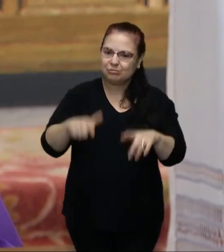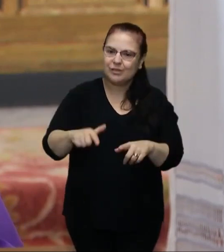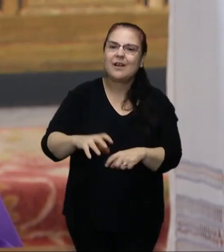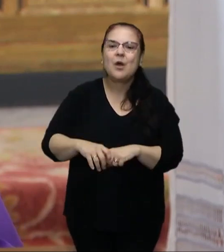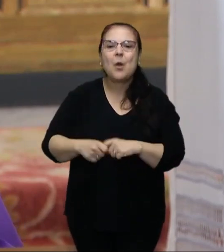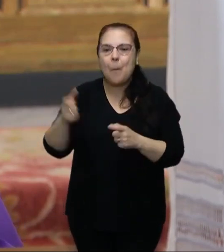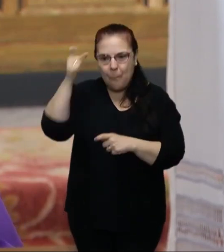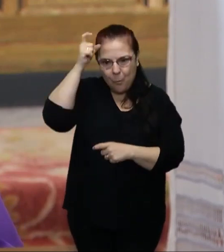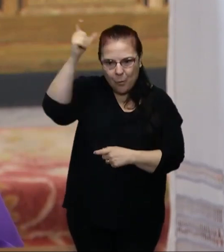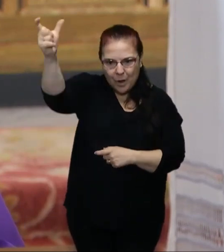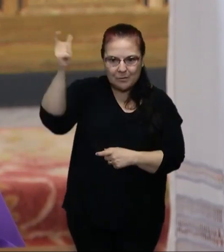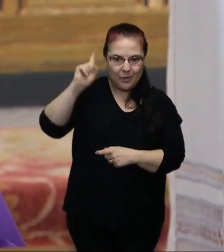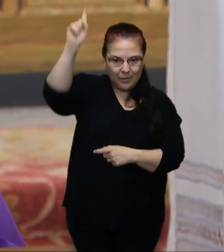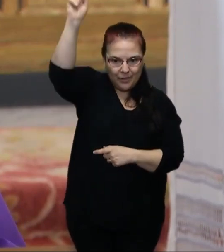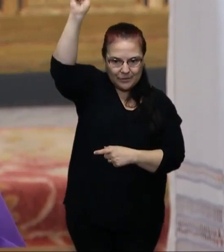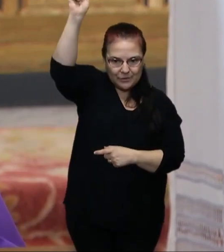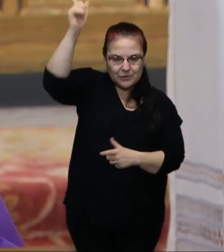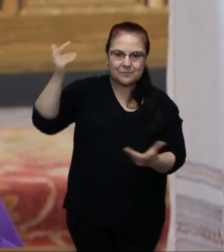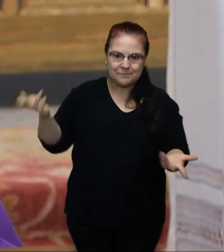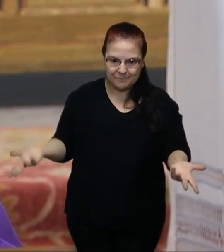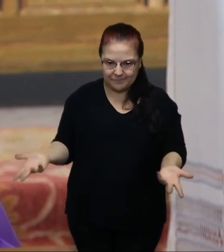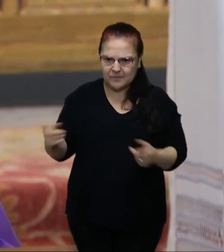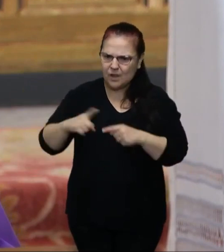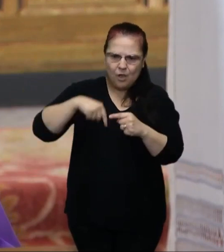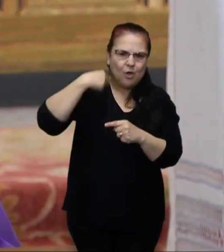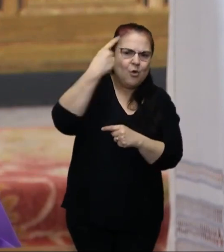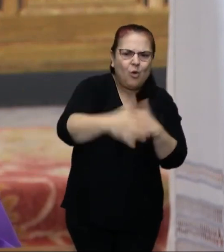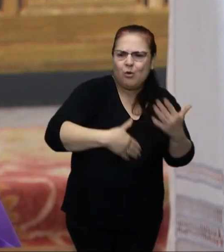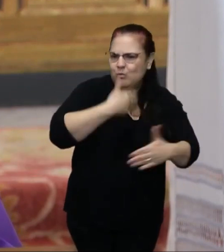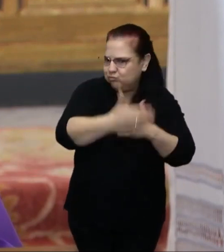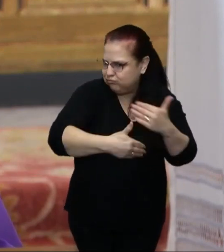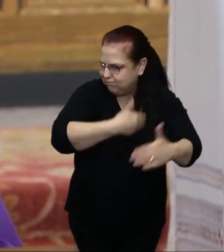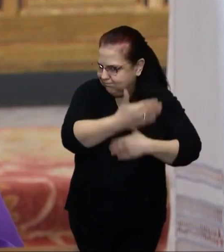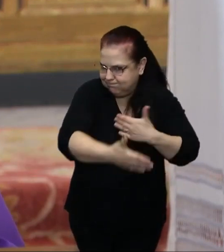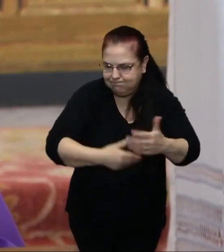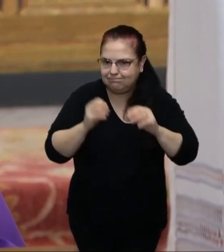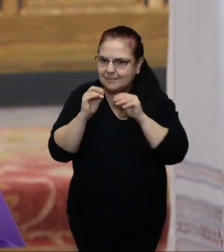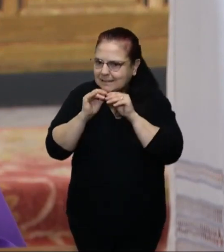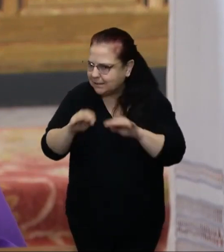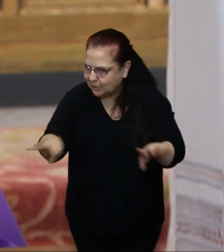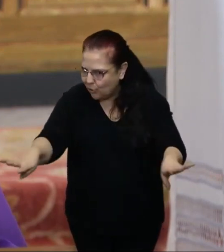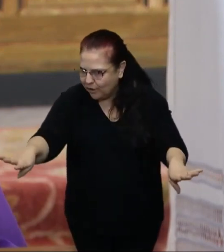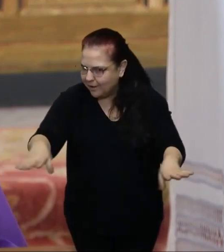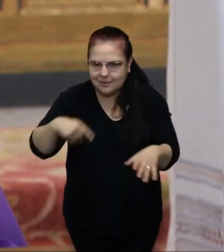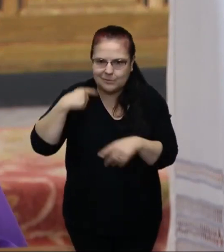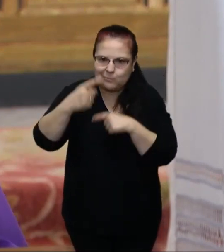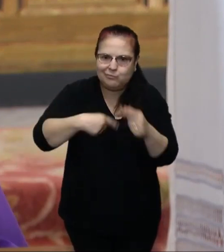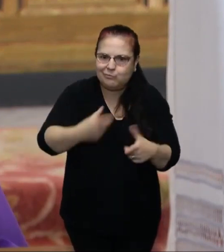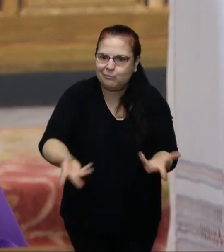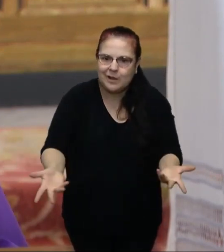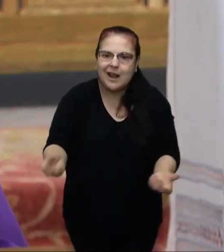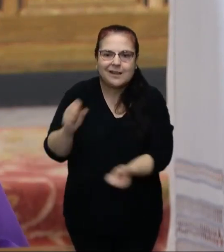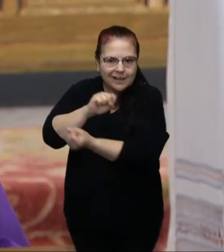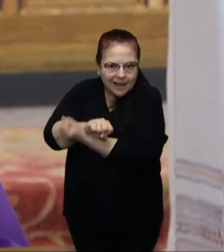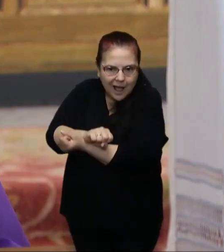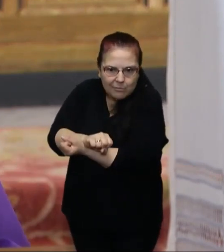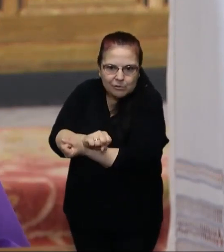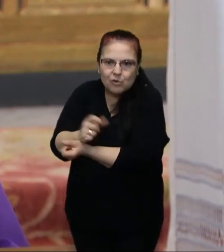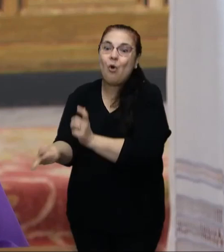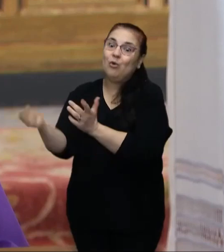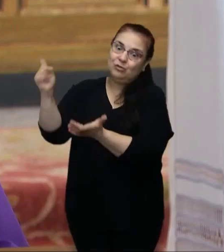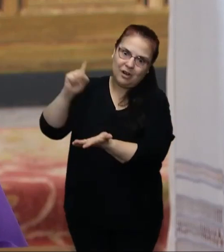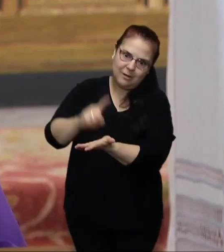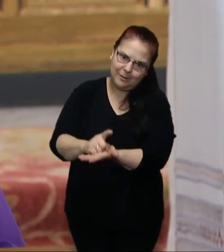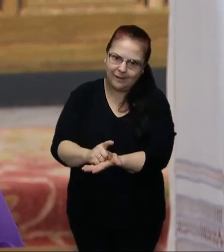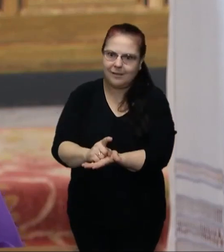como pueblo de Dios. Luego vendrán más historias, de nuevo los esclavizarán y